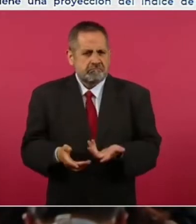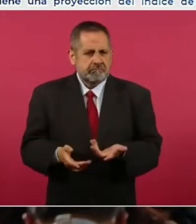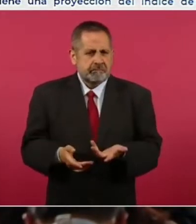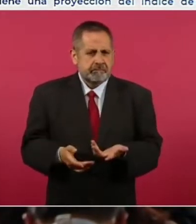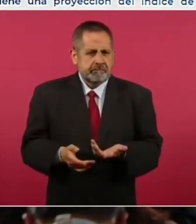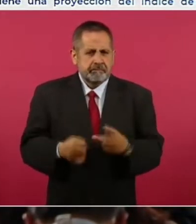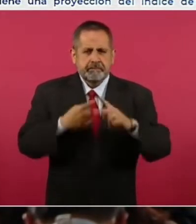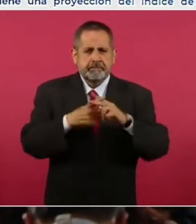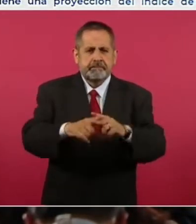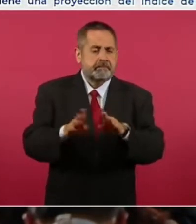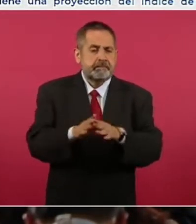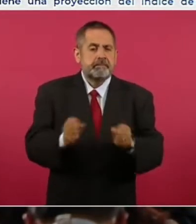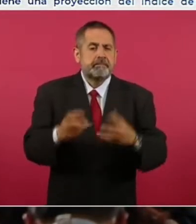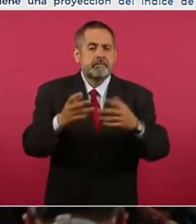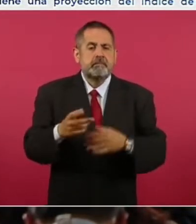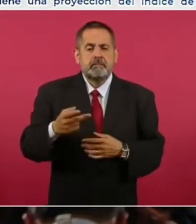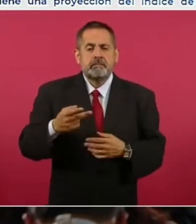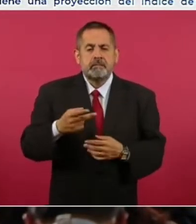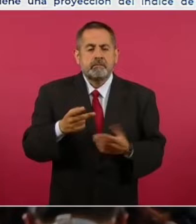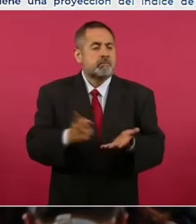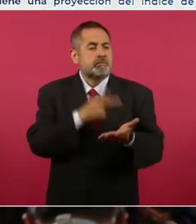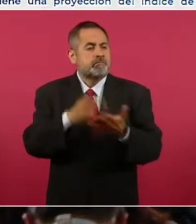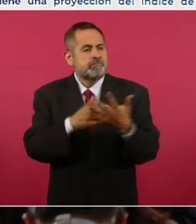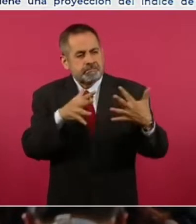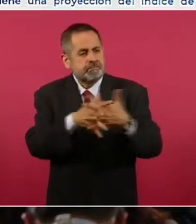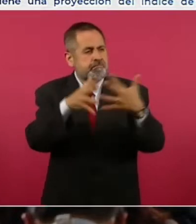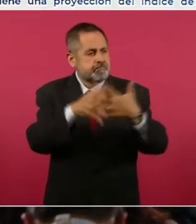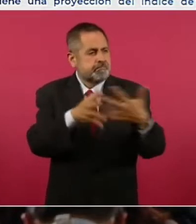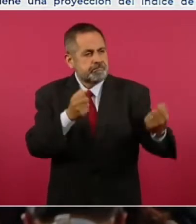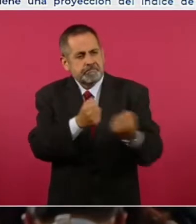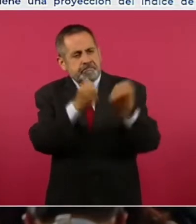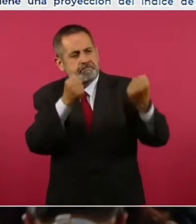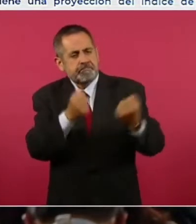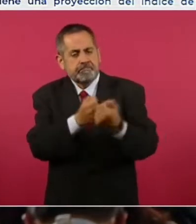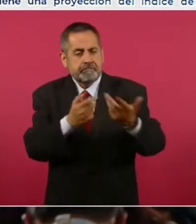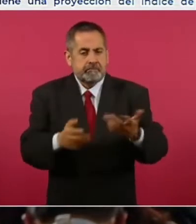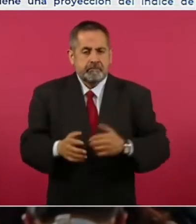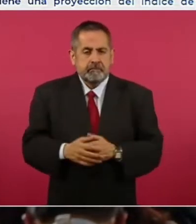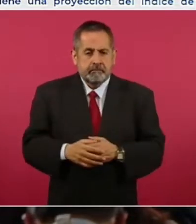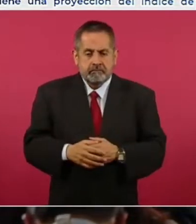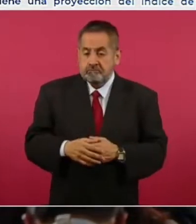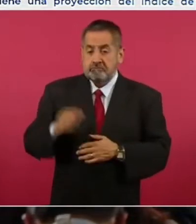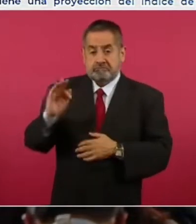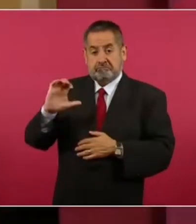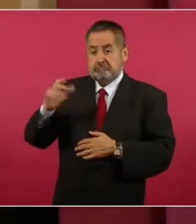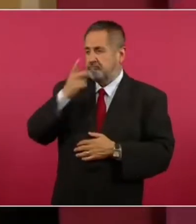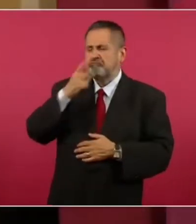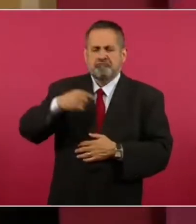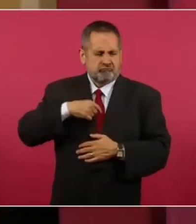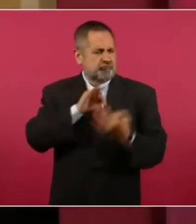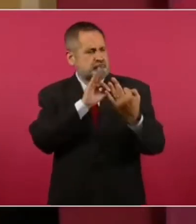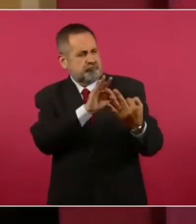Empezando por el número de enfrentamientos. Por eso dice, yo los enfrentaba,